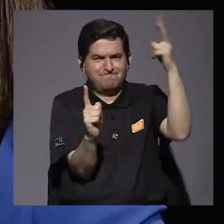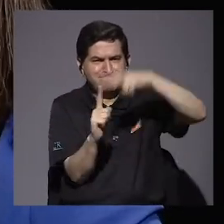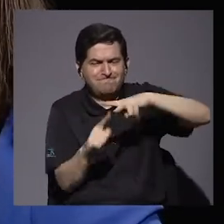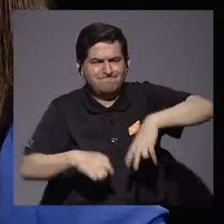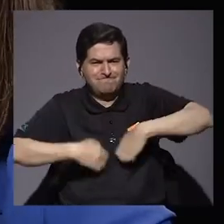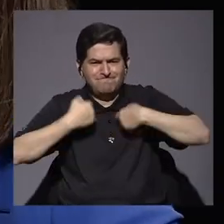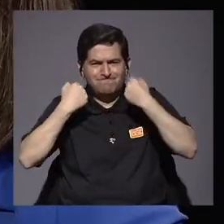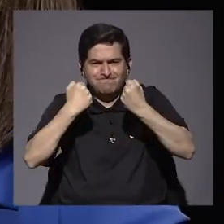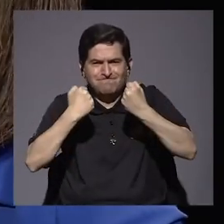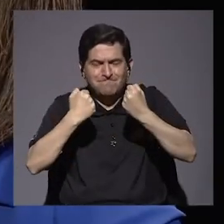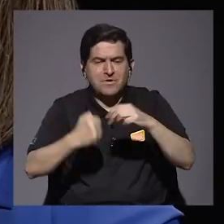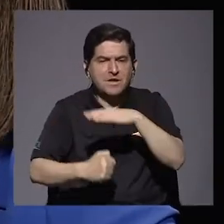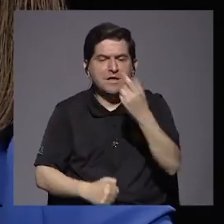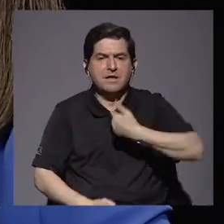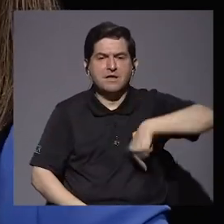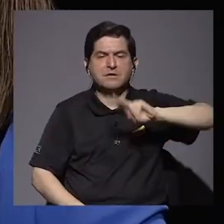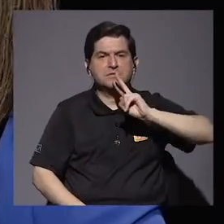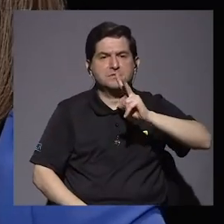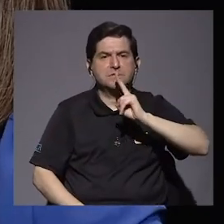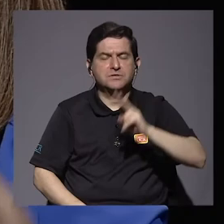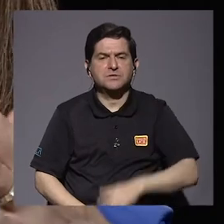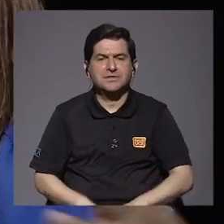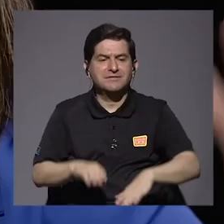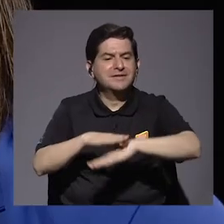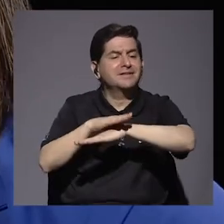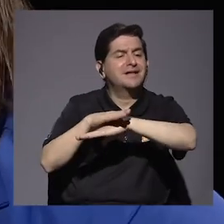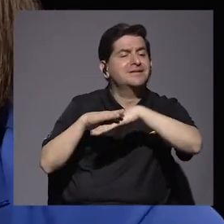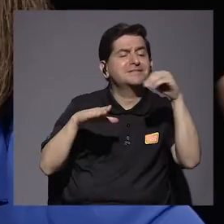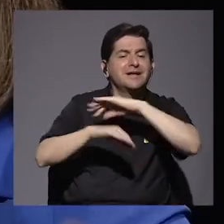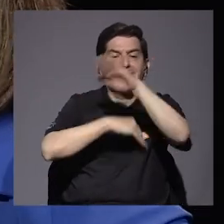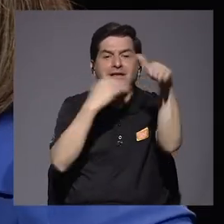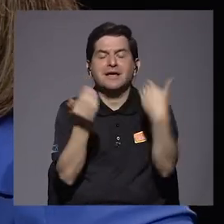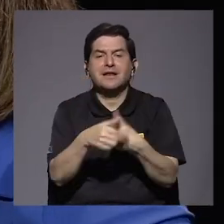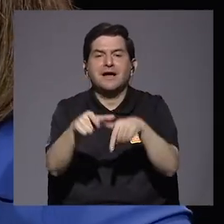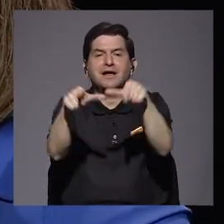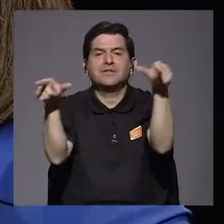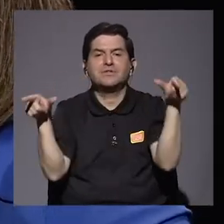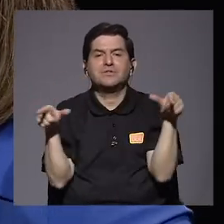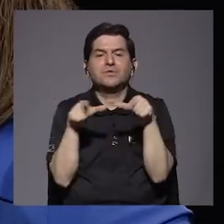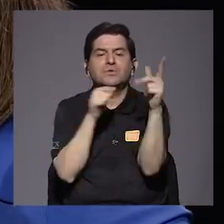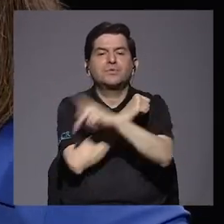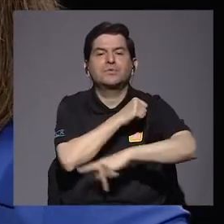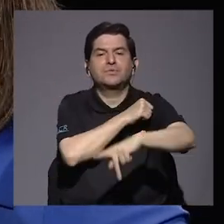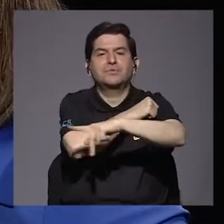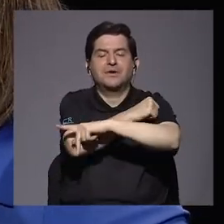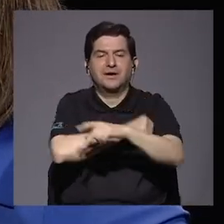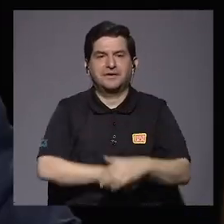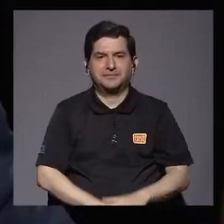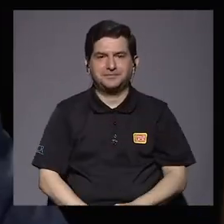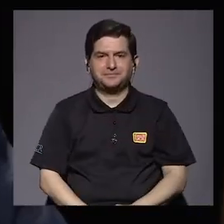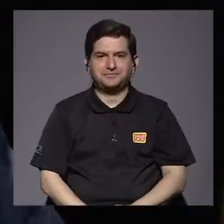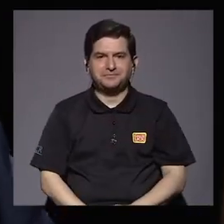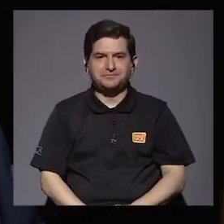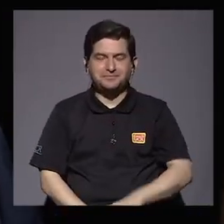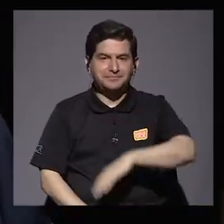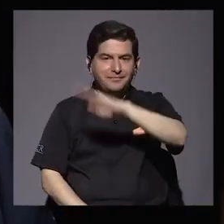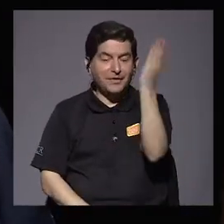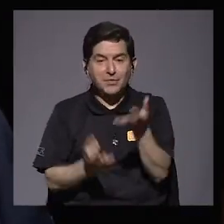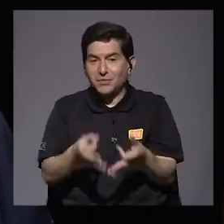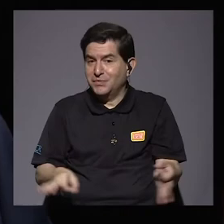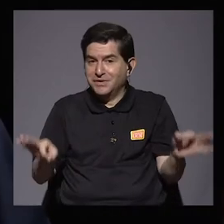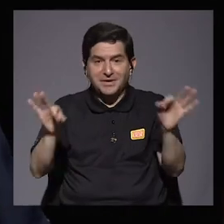debe fortalecerse, y debemos realmente salir hacia todos los rincones del país. Nunca fue